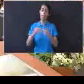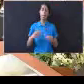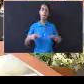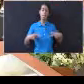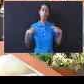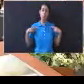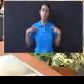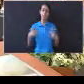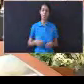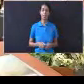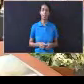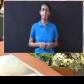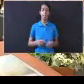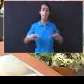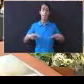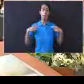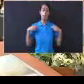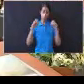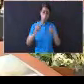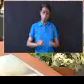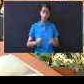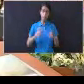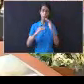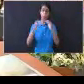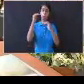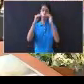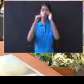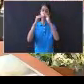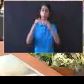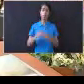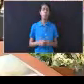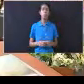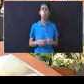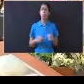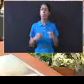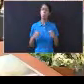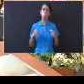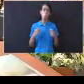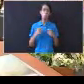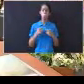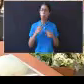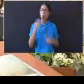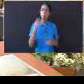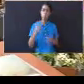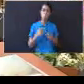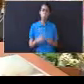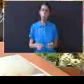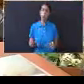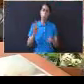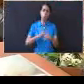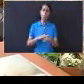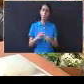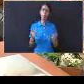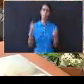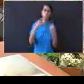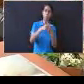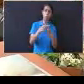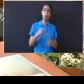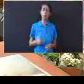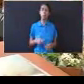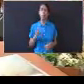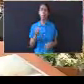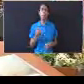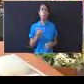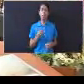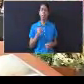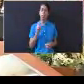Las vidas se pueden reconstruir. Por más error que haya cometido, por más problema que haya estado en una lucha, en un problema de